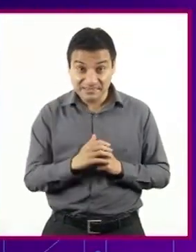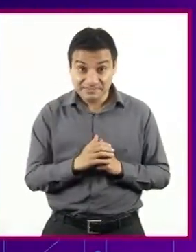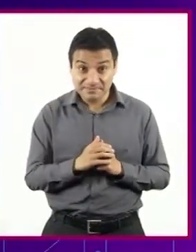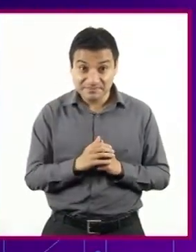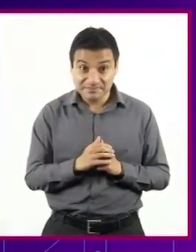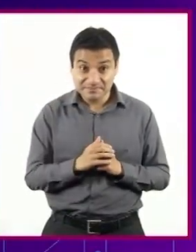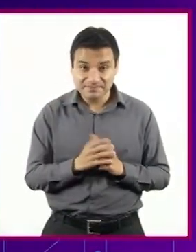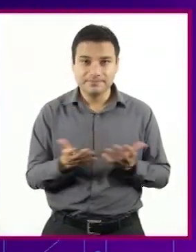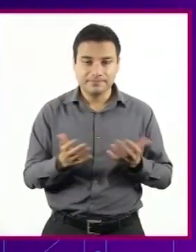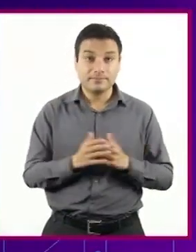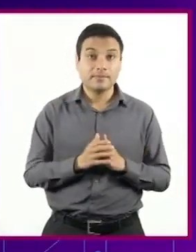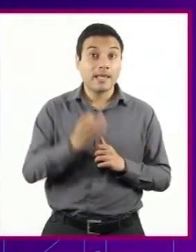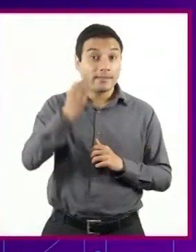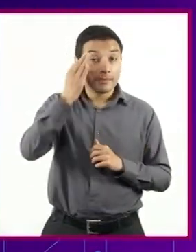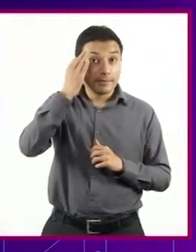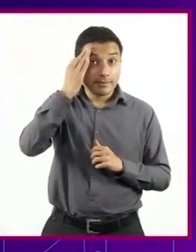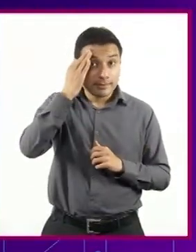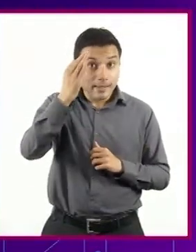el tiempo vuela.